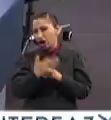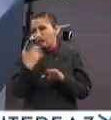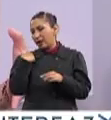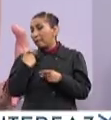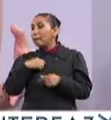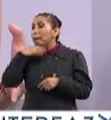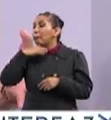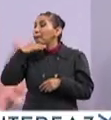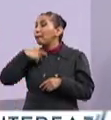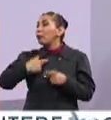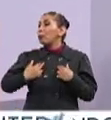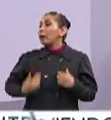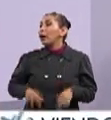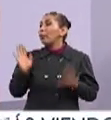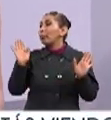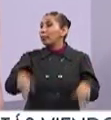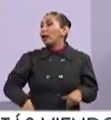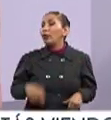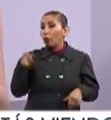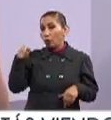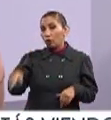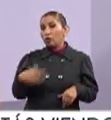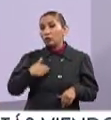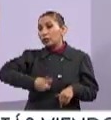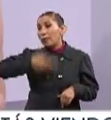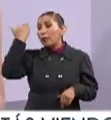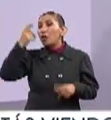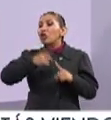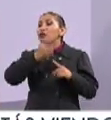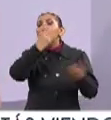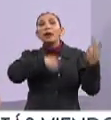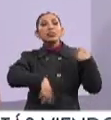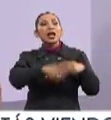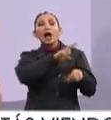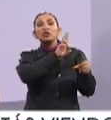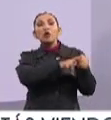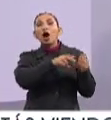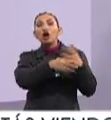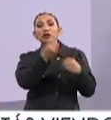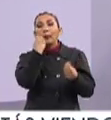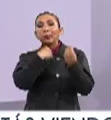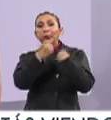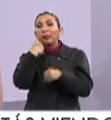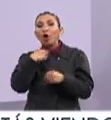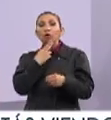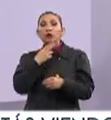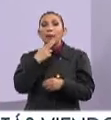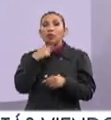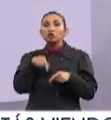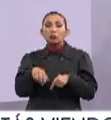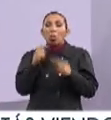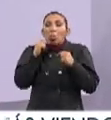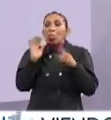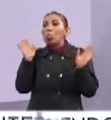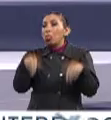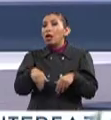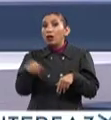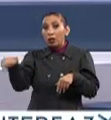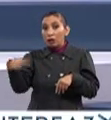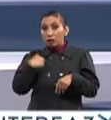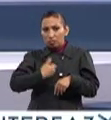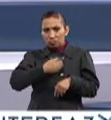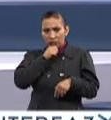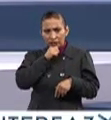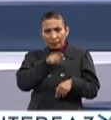actualmente en la conciencia de los seres humanos. Por un lado, de que no sabemos de dónde vienen los recursos naturales que consumimos, y por el otro, tampoco sabemos lo